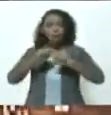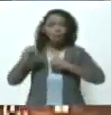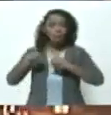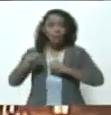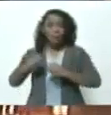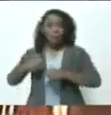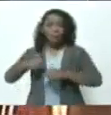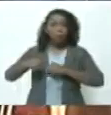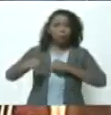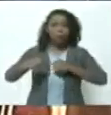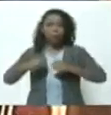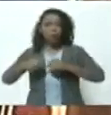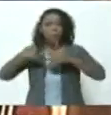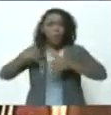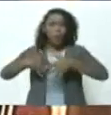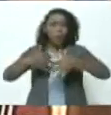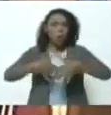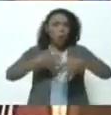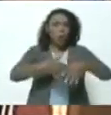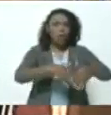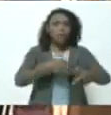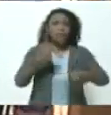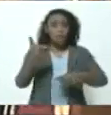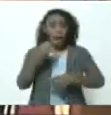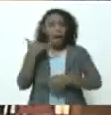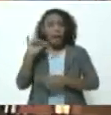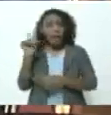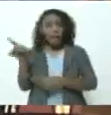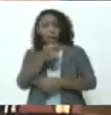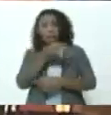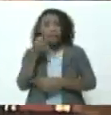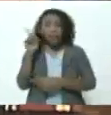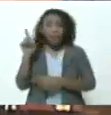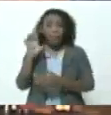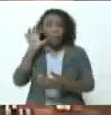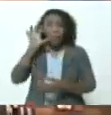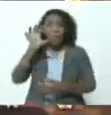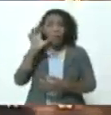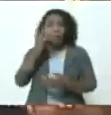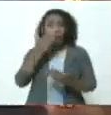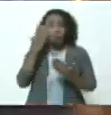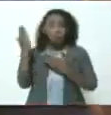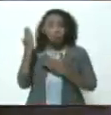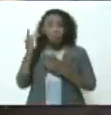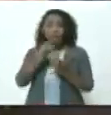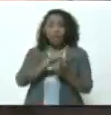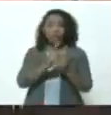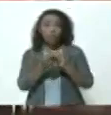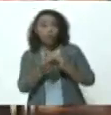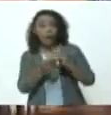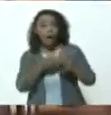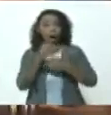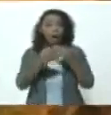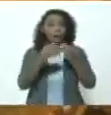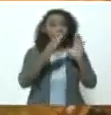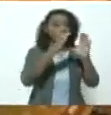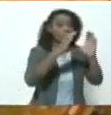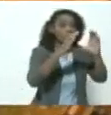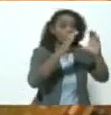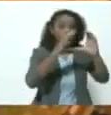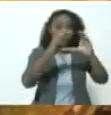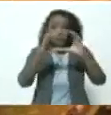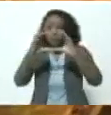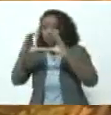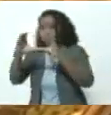tropa. Y efectivamente esa es una especie de mapa de cámara que recorre todo el campo como una